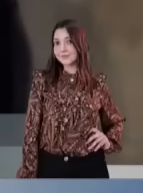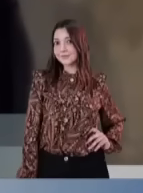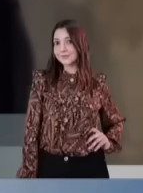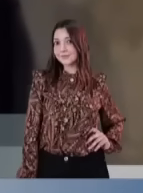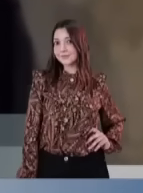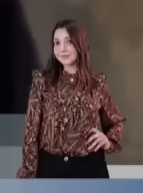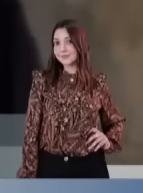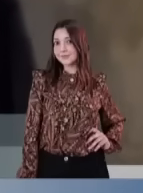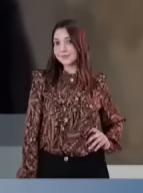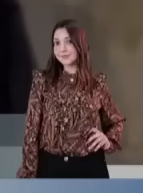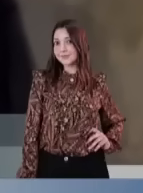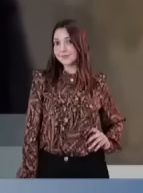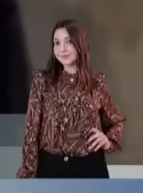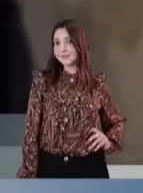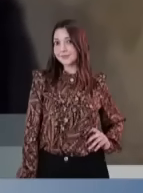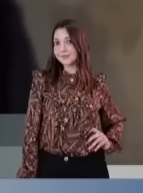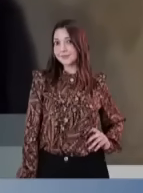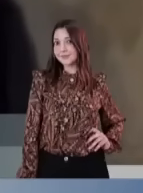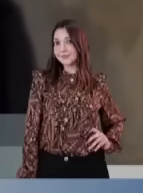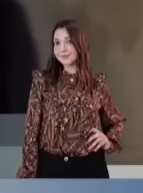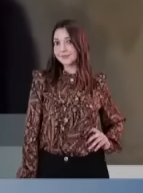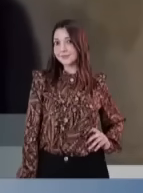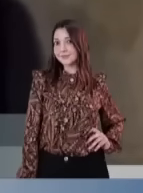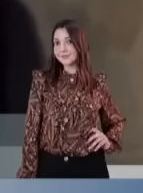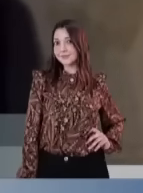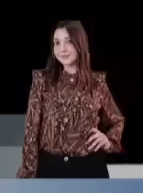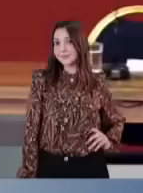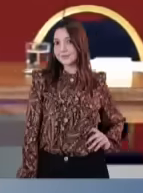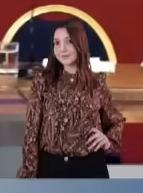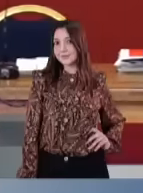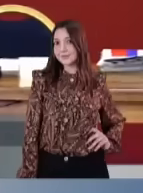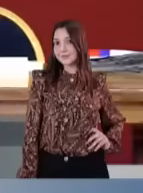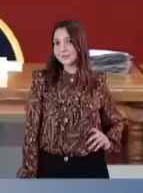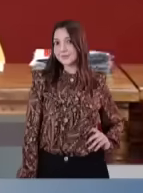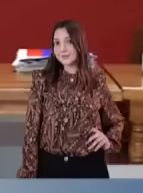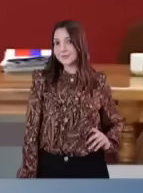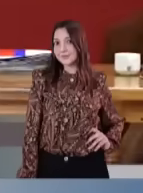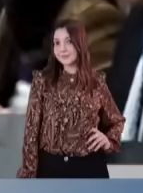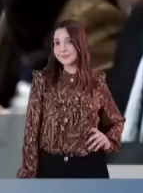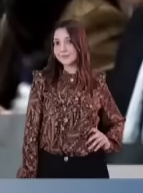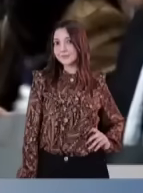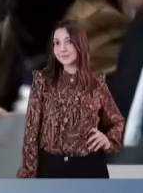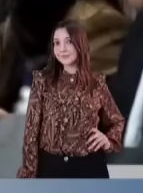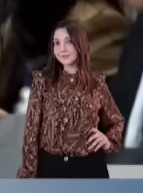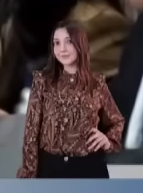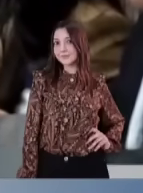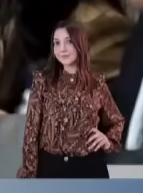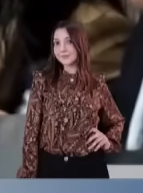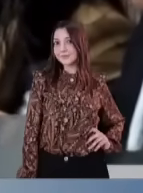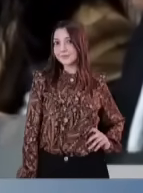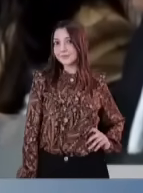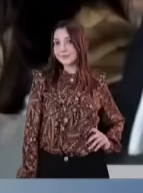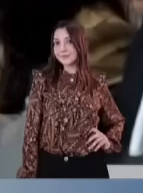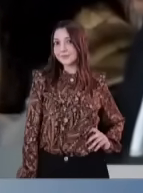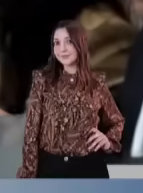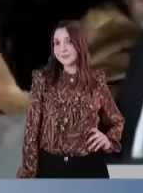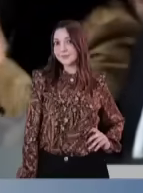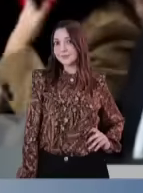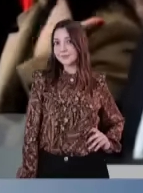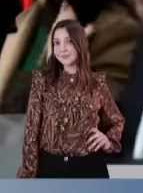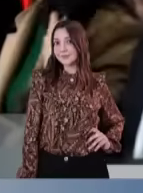gabinete, que es la situación de Carlos Montes. ¿Por qué? Carlos Montes es un político que estuvo no sé cuántos años en el